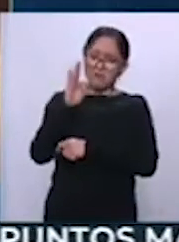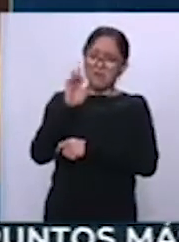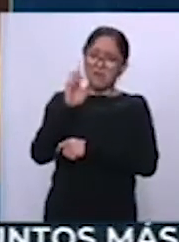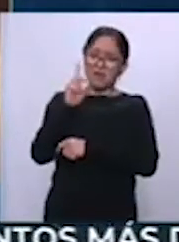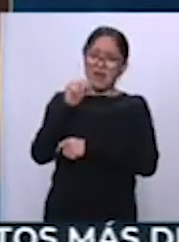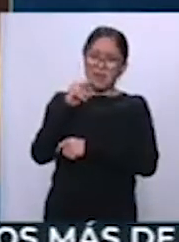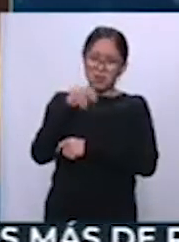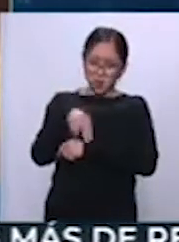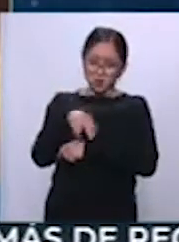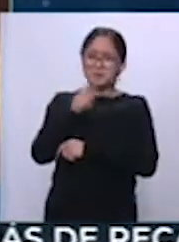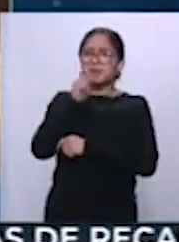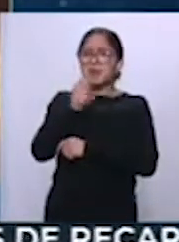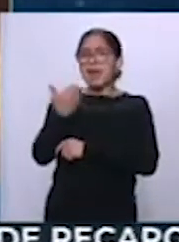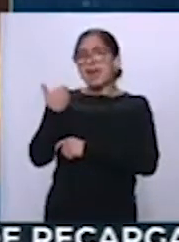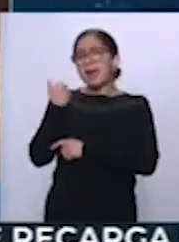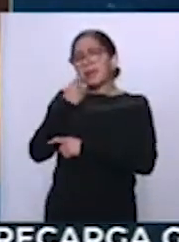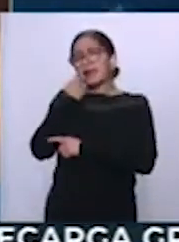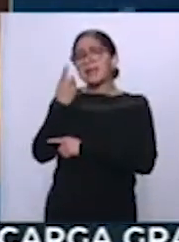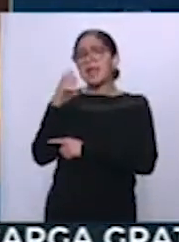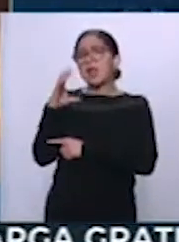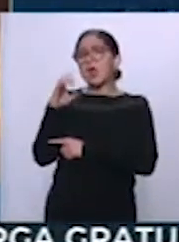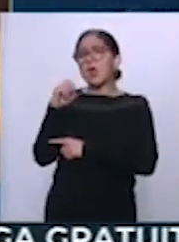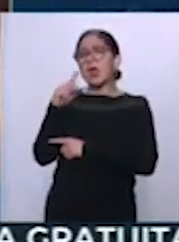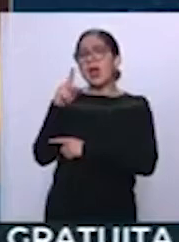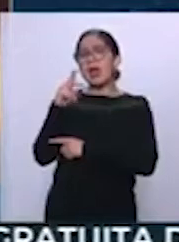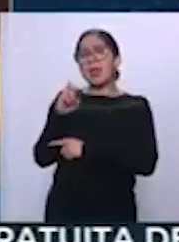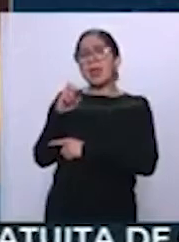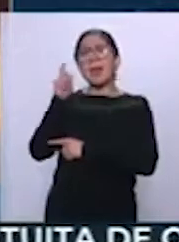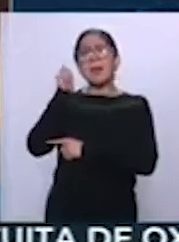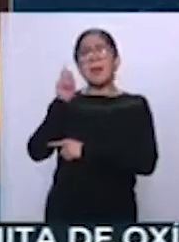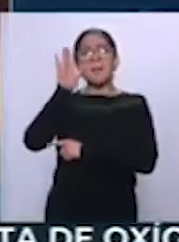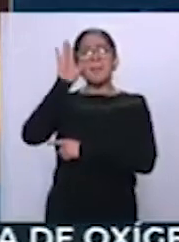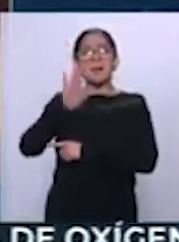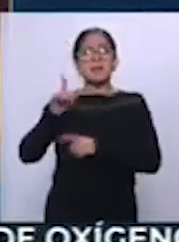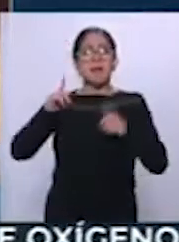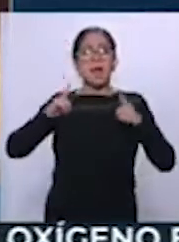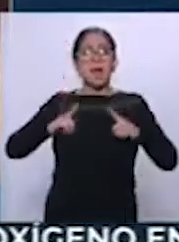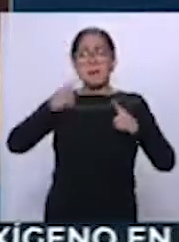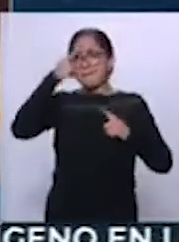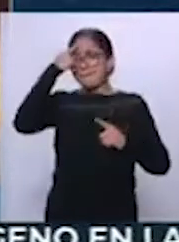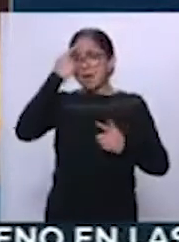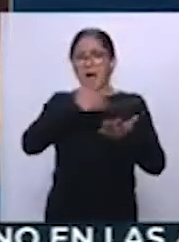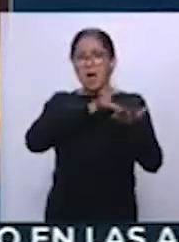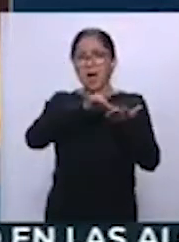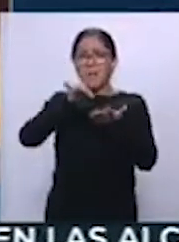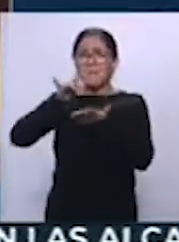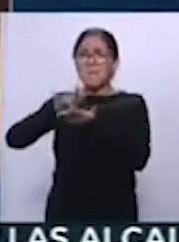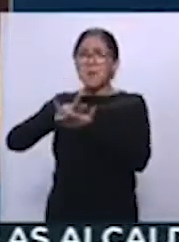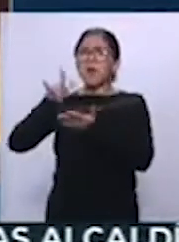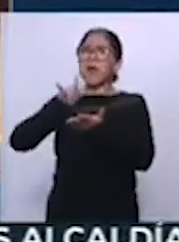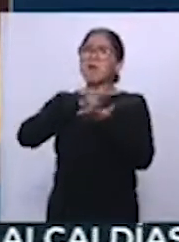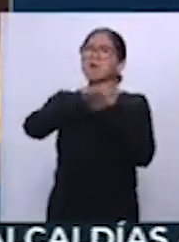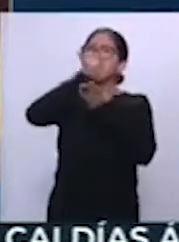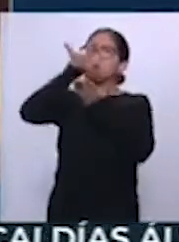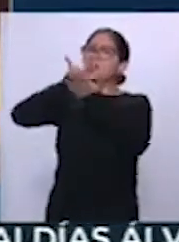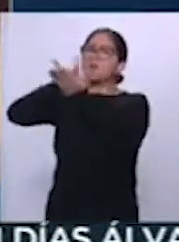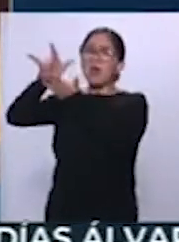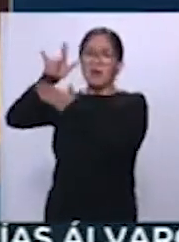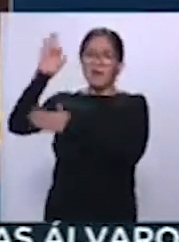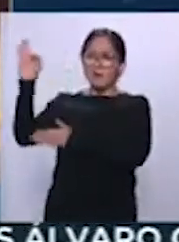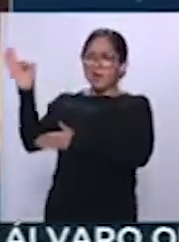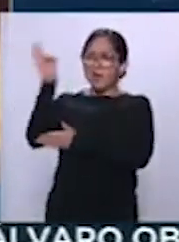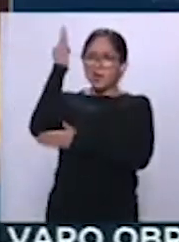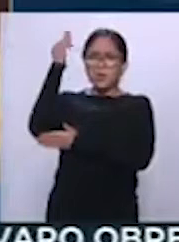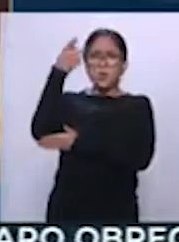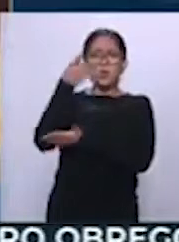dijo que la CONADE era una agencia de viajes, literalmente, que solo se dedicaba a darle dinero a las federaciones, pero justo